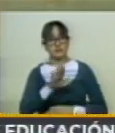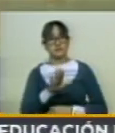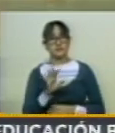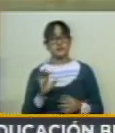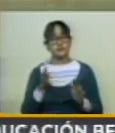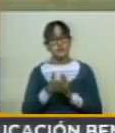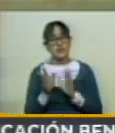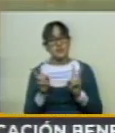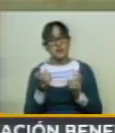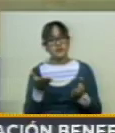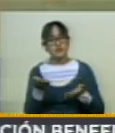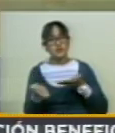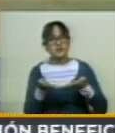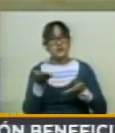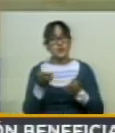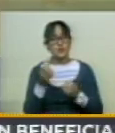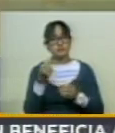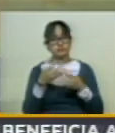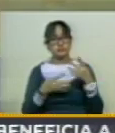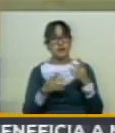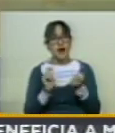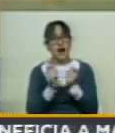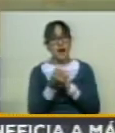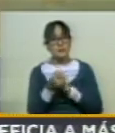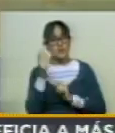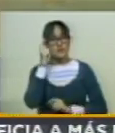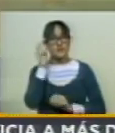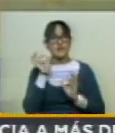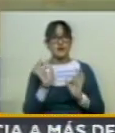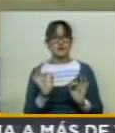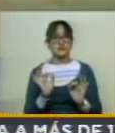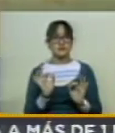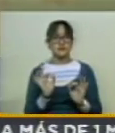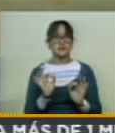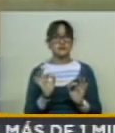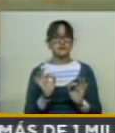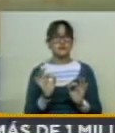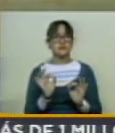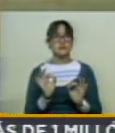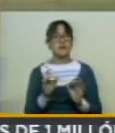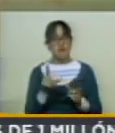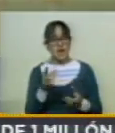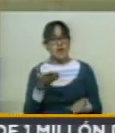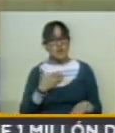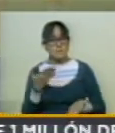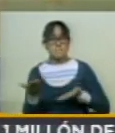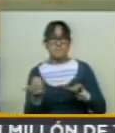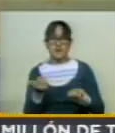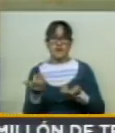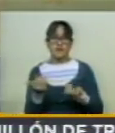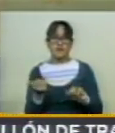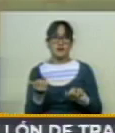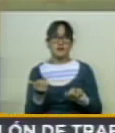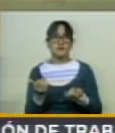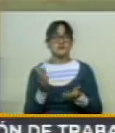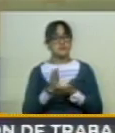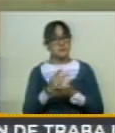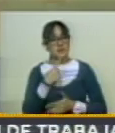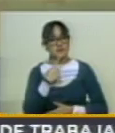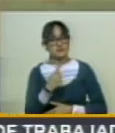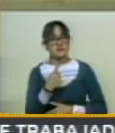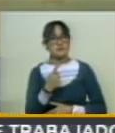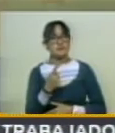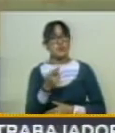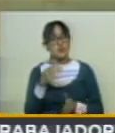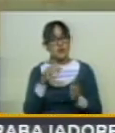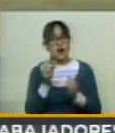a la solicitud de uno de los candidatos para el cambio de fecha, por supuesto, los candidatos ellos piden. Como siempre decimos, eso está en una